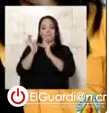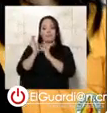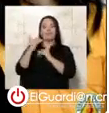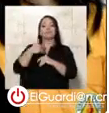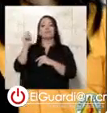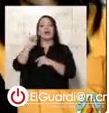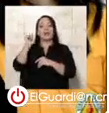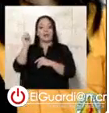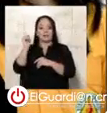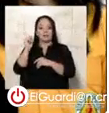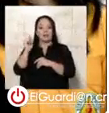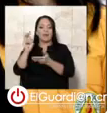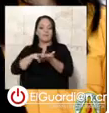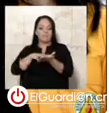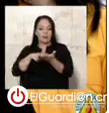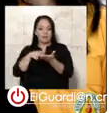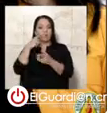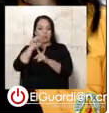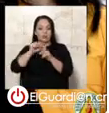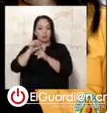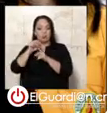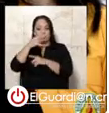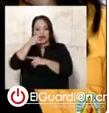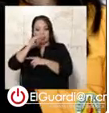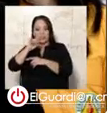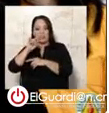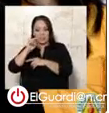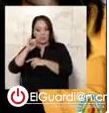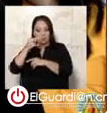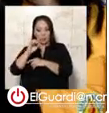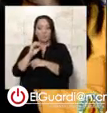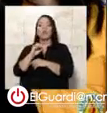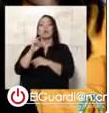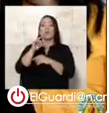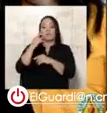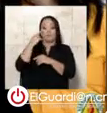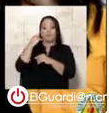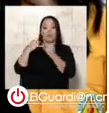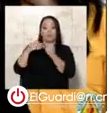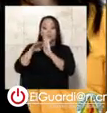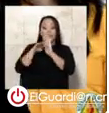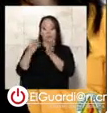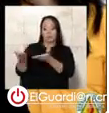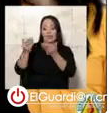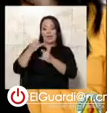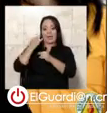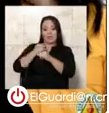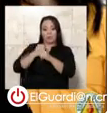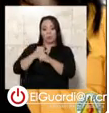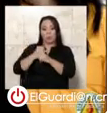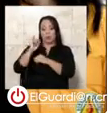verde a nivel nacional por el fenómeno del Niño, y luego del último dato que nos da el Instituto Meteorológico